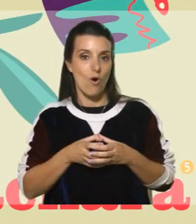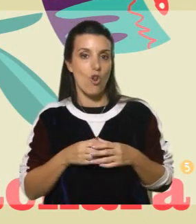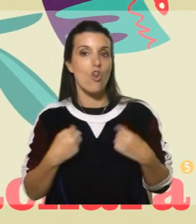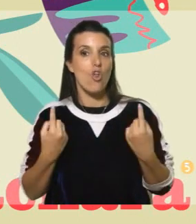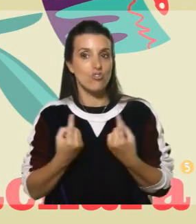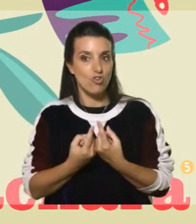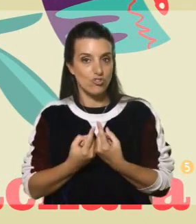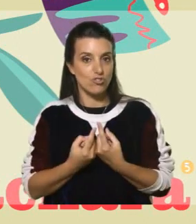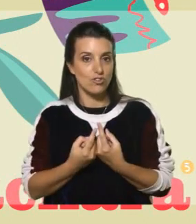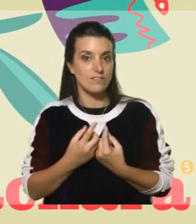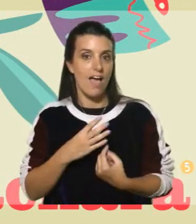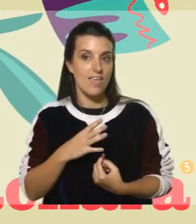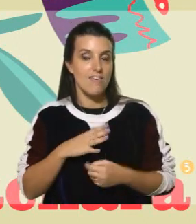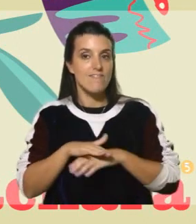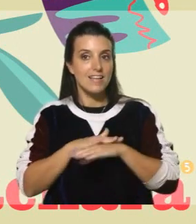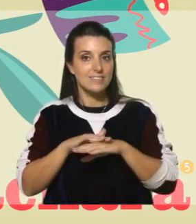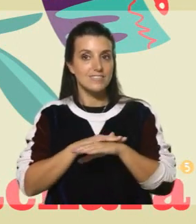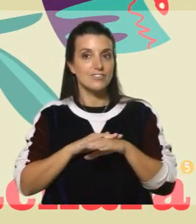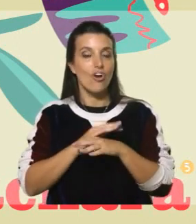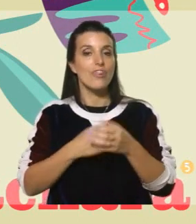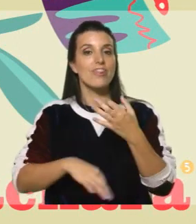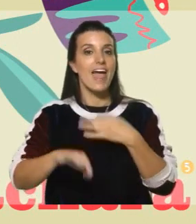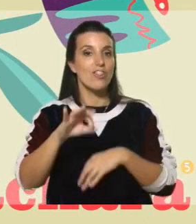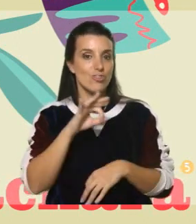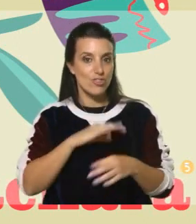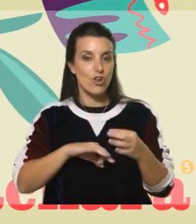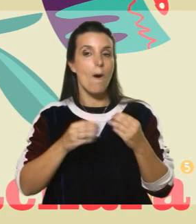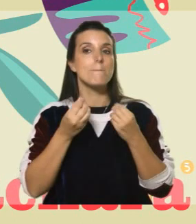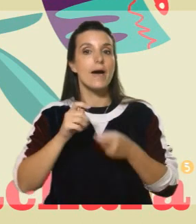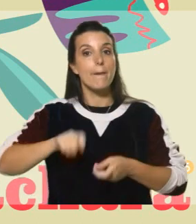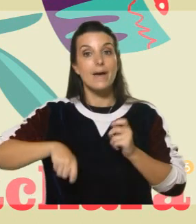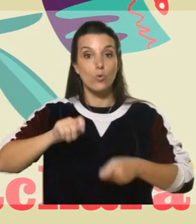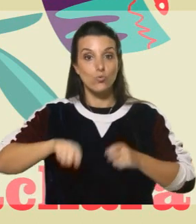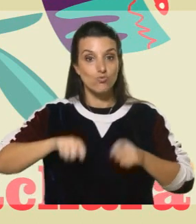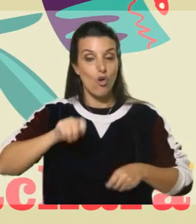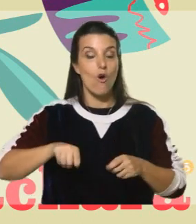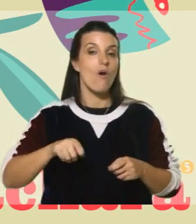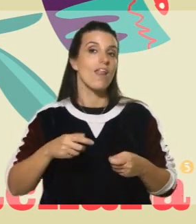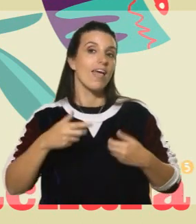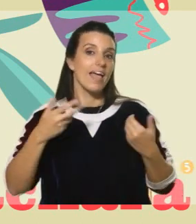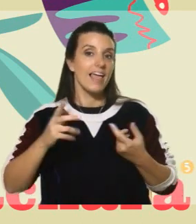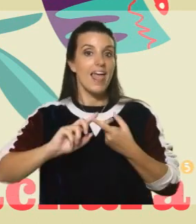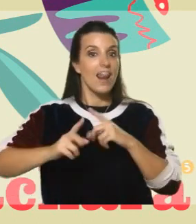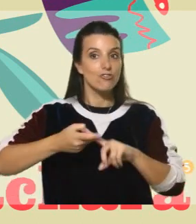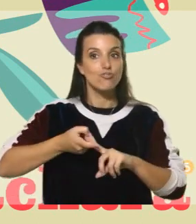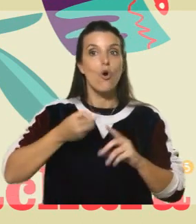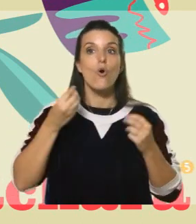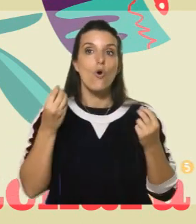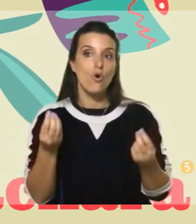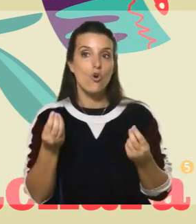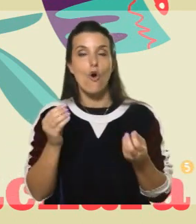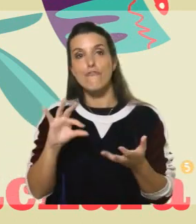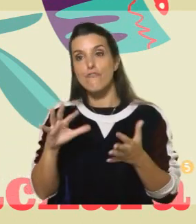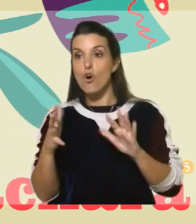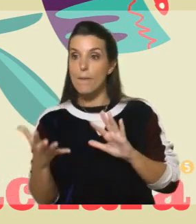tocamos básicamente obras compuestas para instrumentos de percusión que se vinculan con con